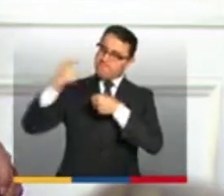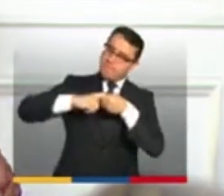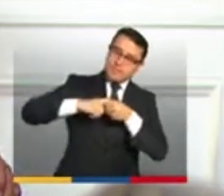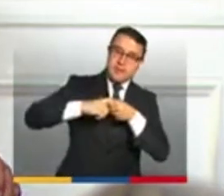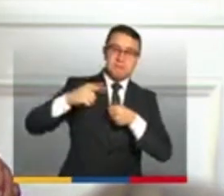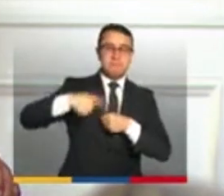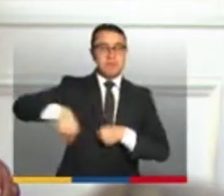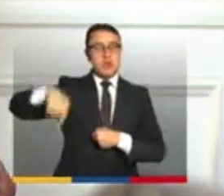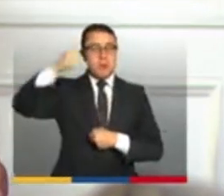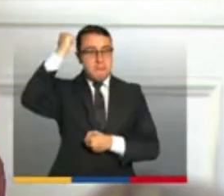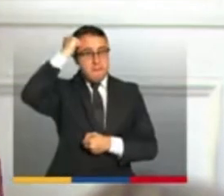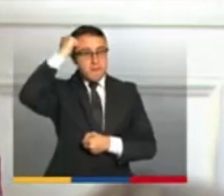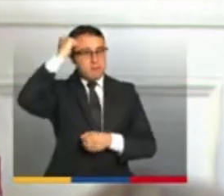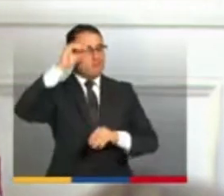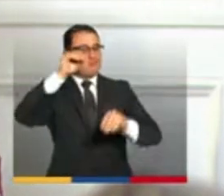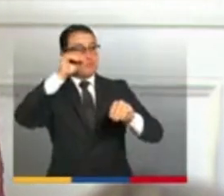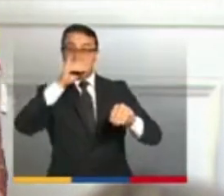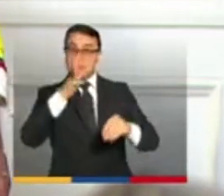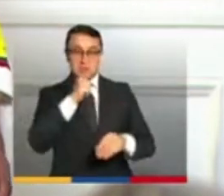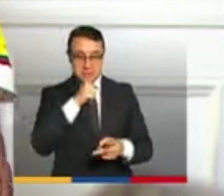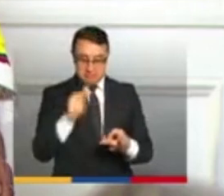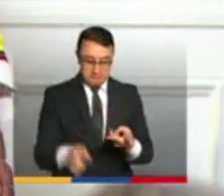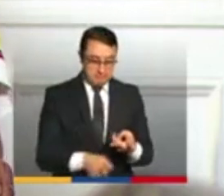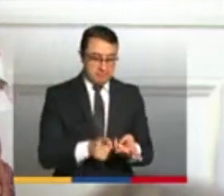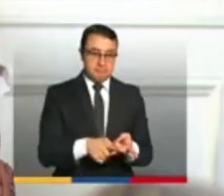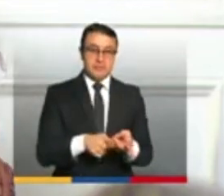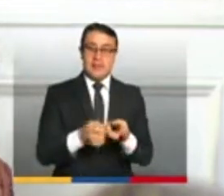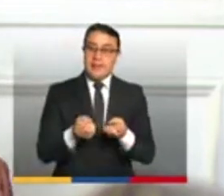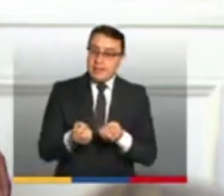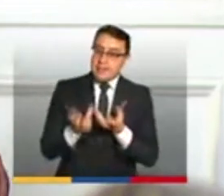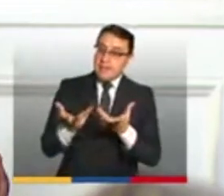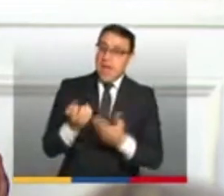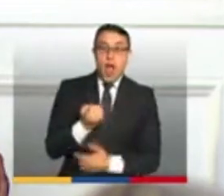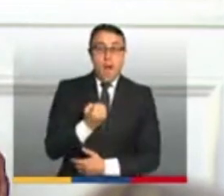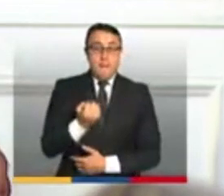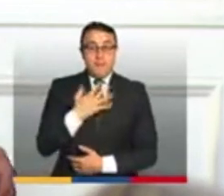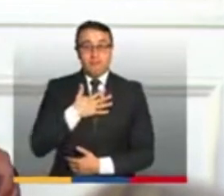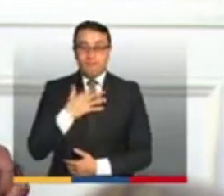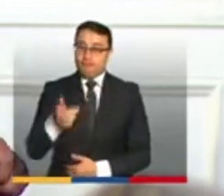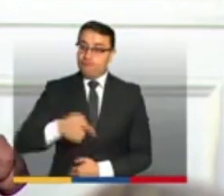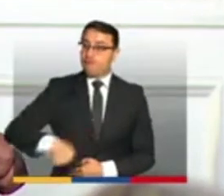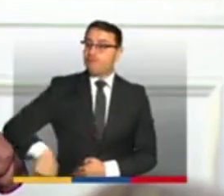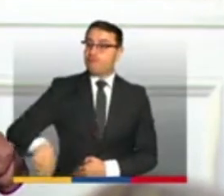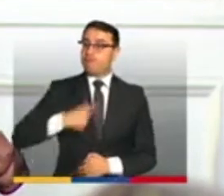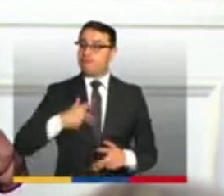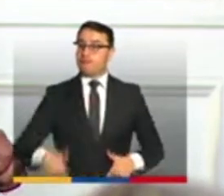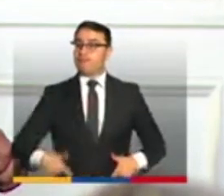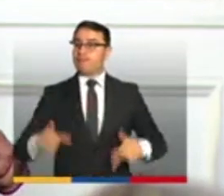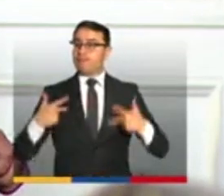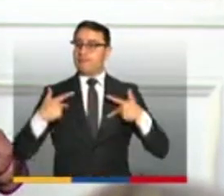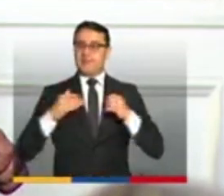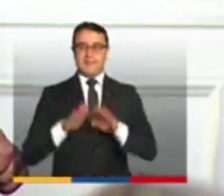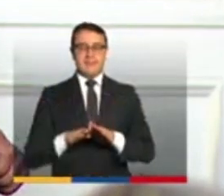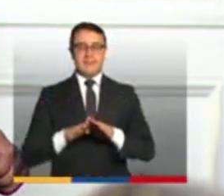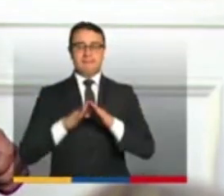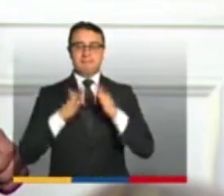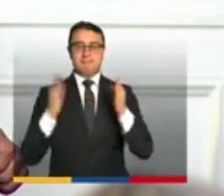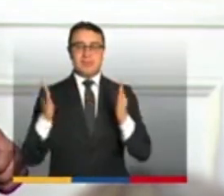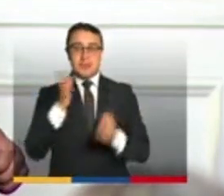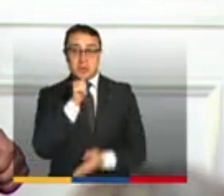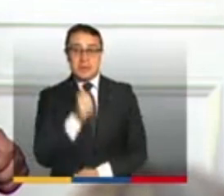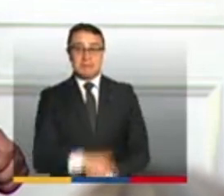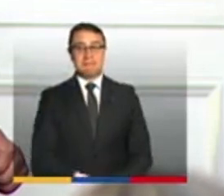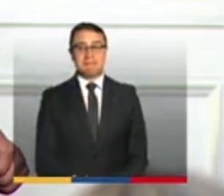ser profesores, nunca se les dio las otras oportunidades que la vida tiene que abrir. Y quedaron